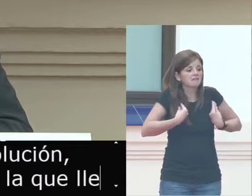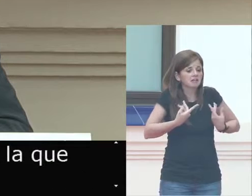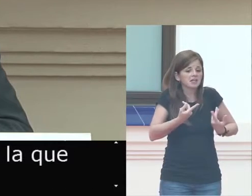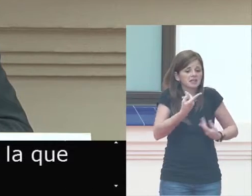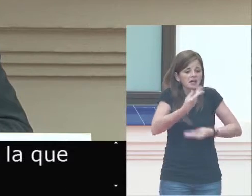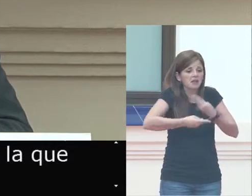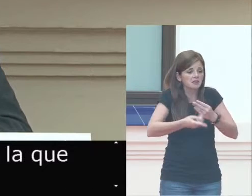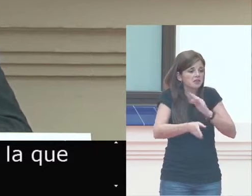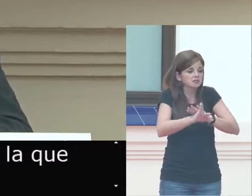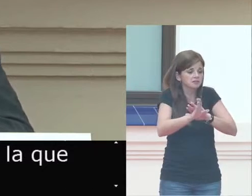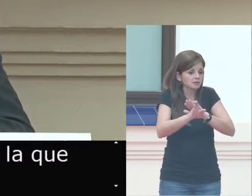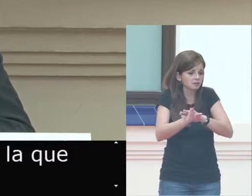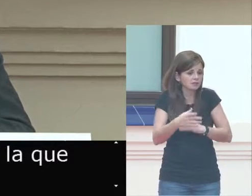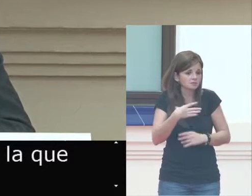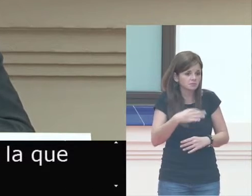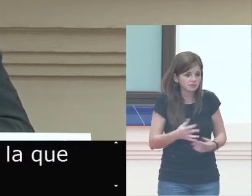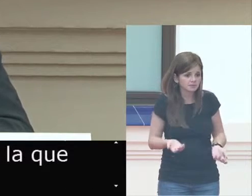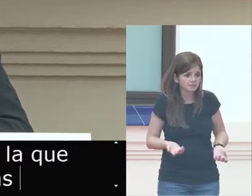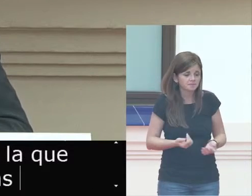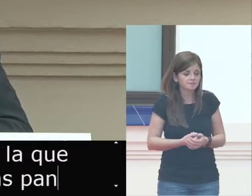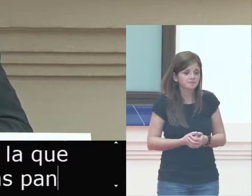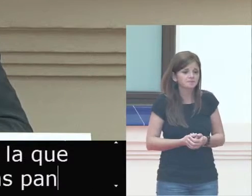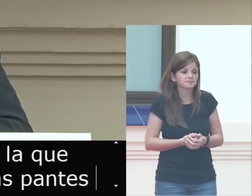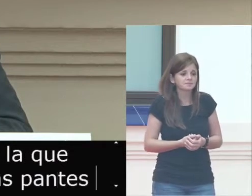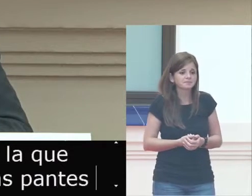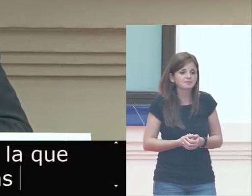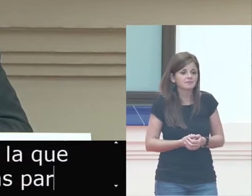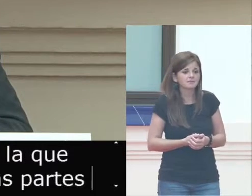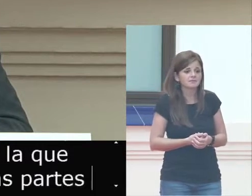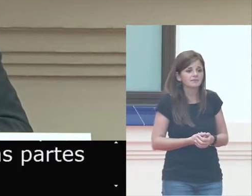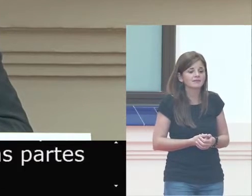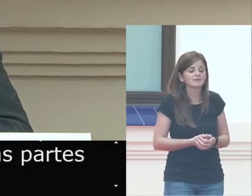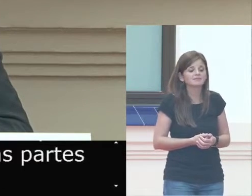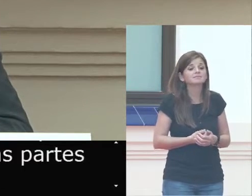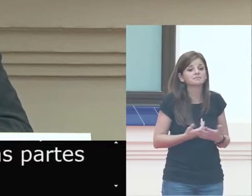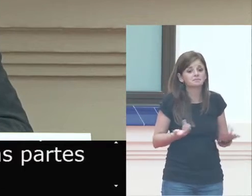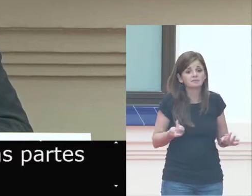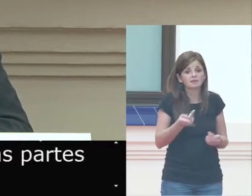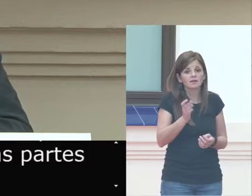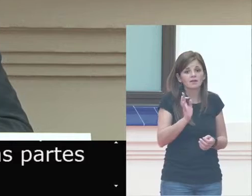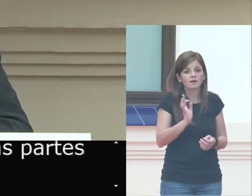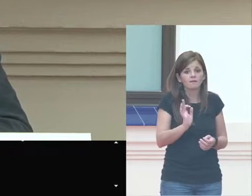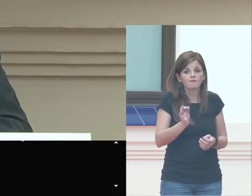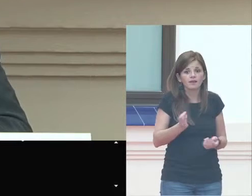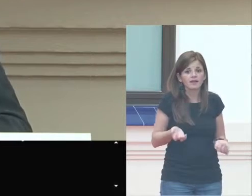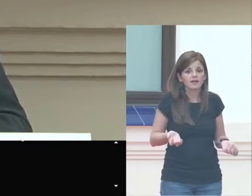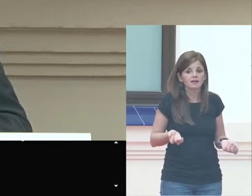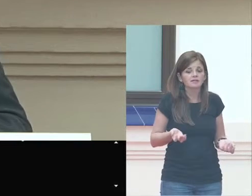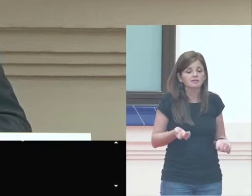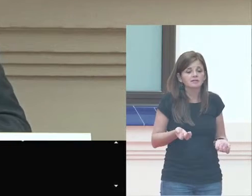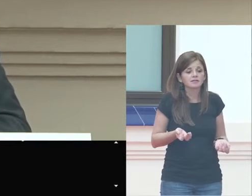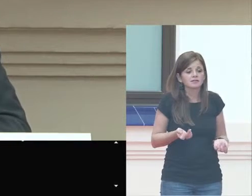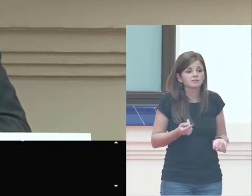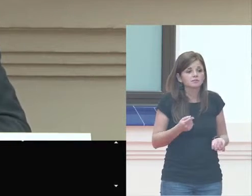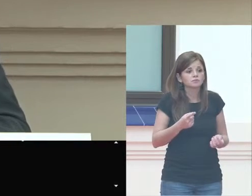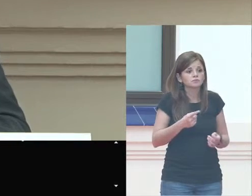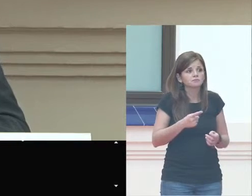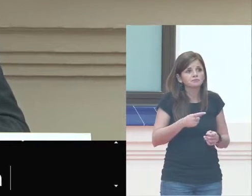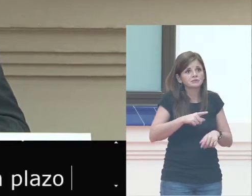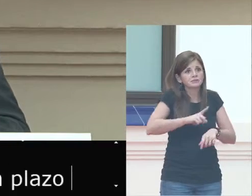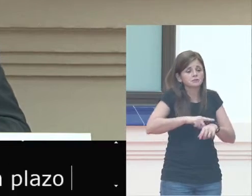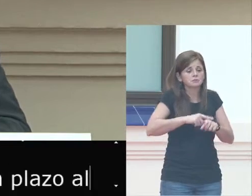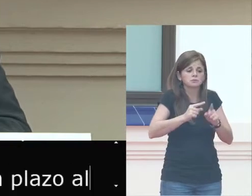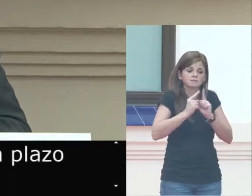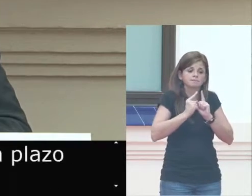que es lo que muchas veces decimos, I can live with it. Pues entonces es verdad que suele ser un plazo algo más dilatado